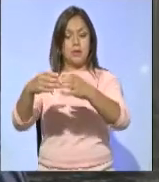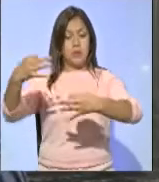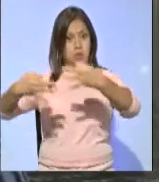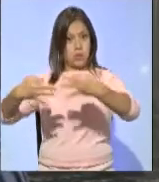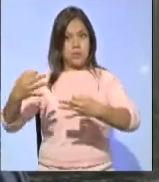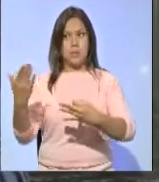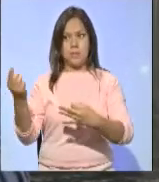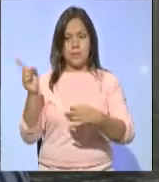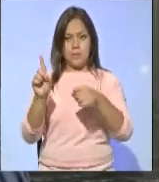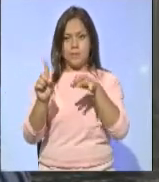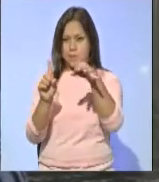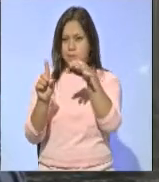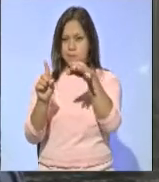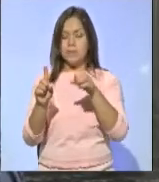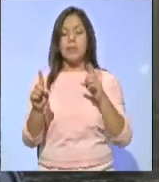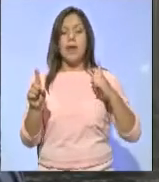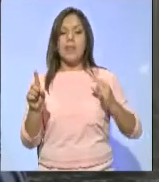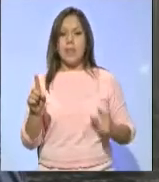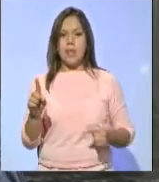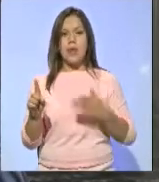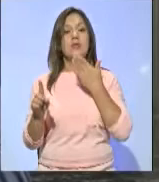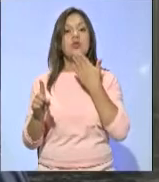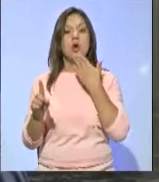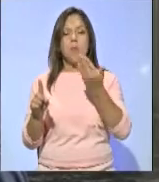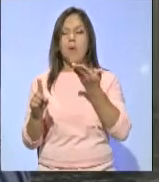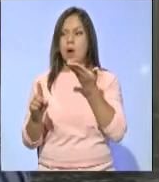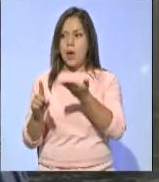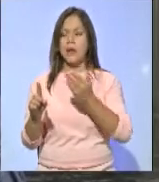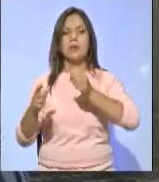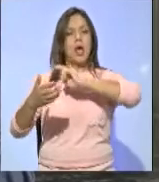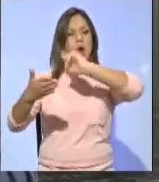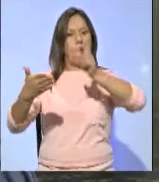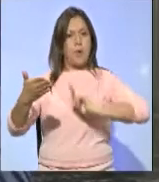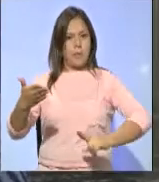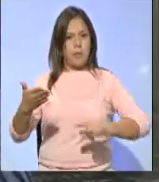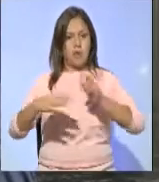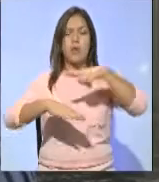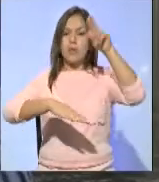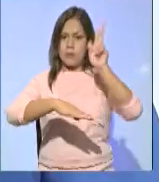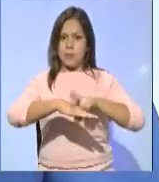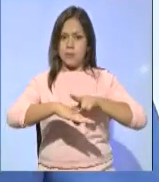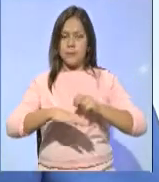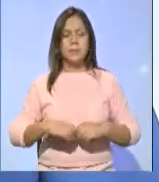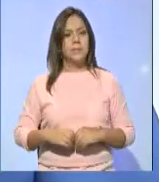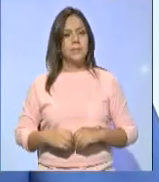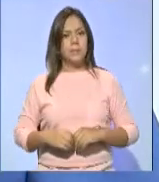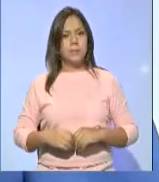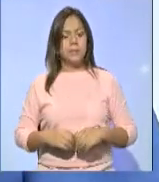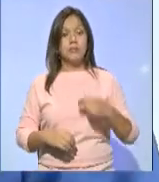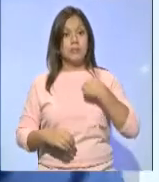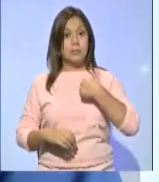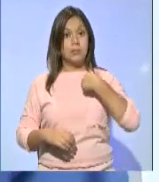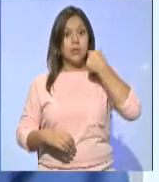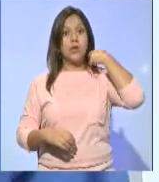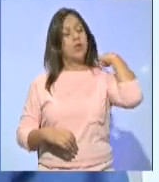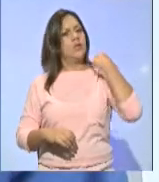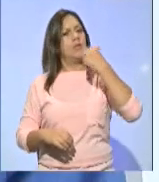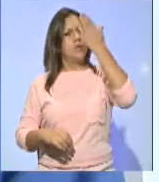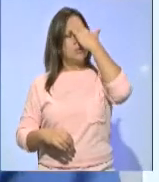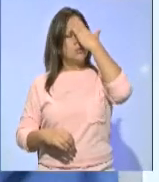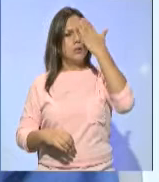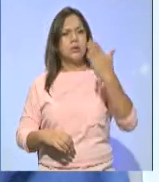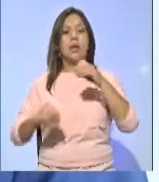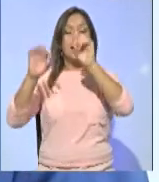Nacional. Nos indicó algunos detalles de lo que contendrá esta convención nacional. Yo tengo conocimiento,